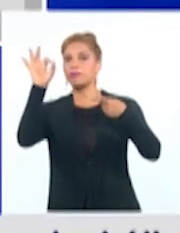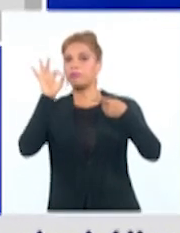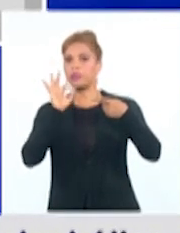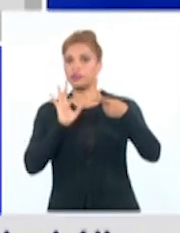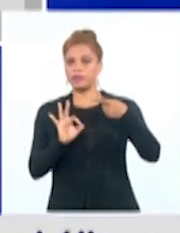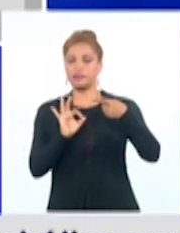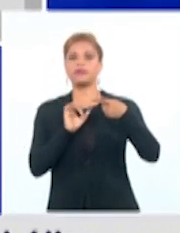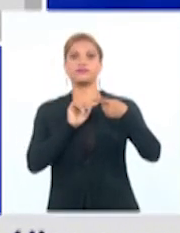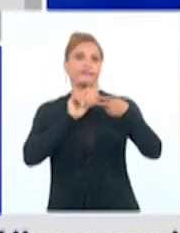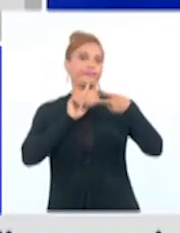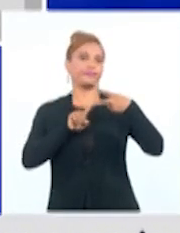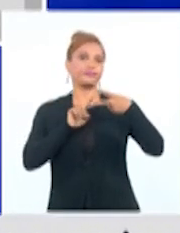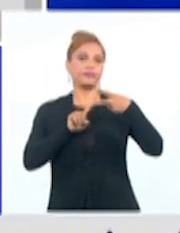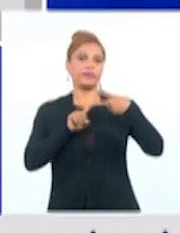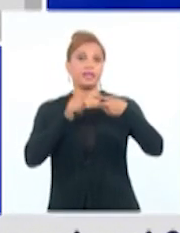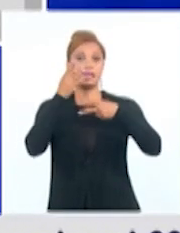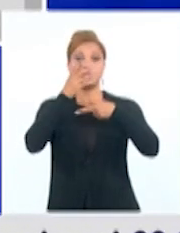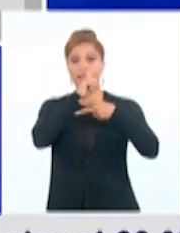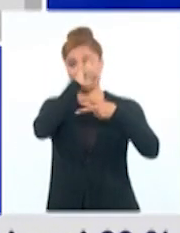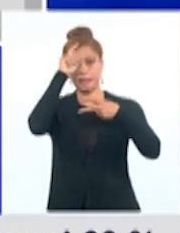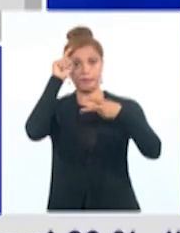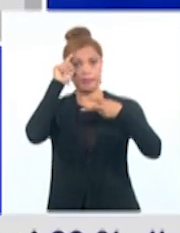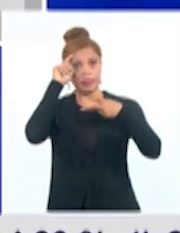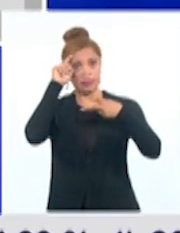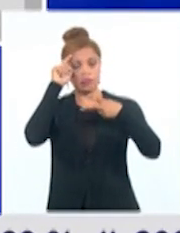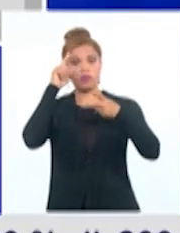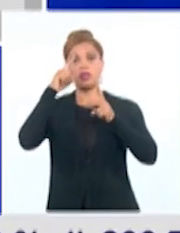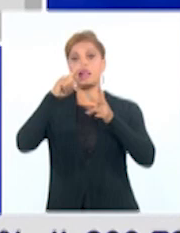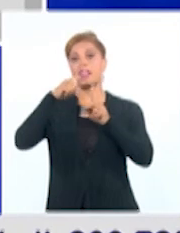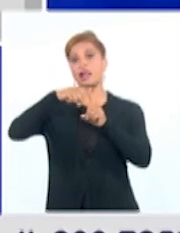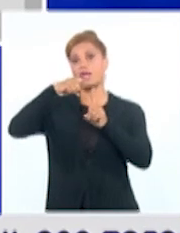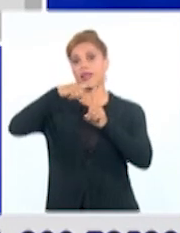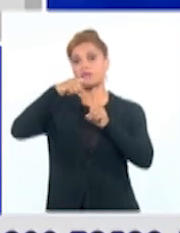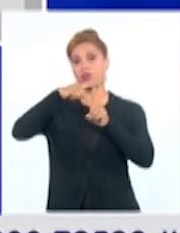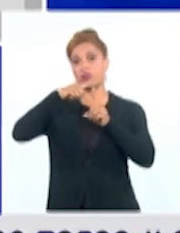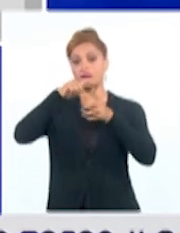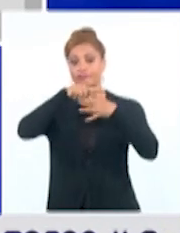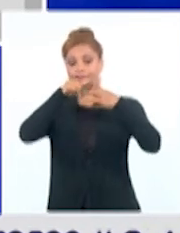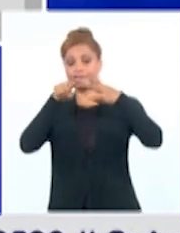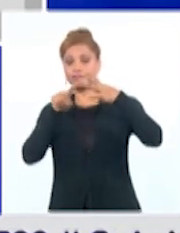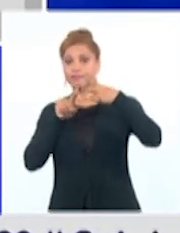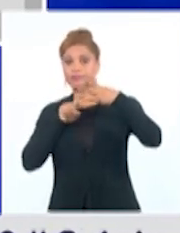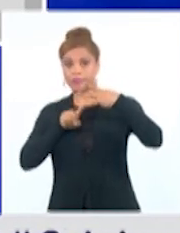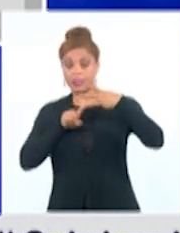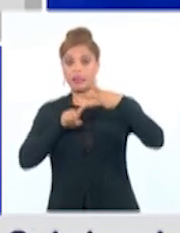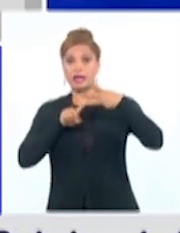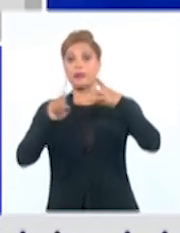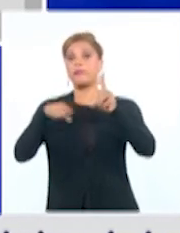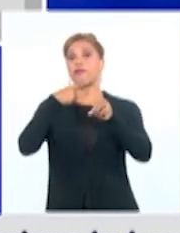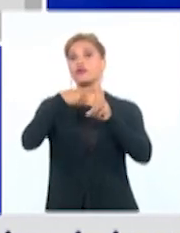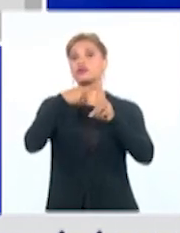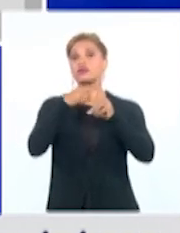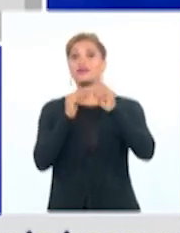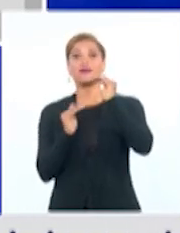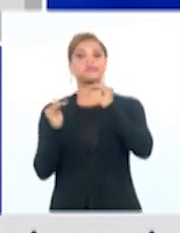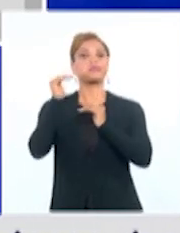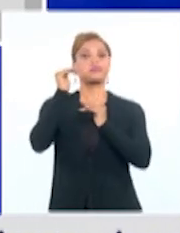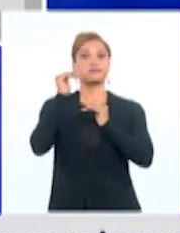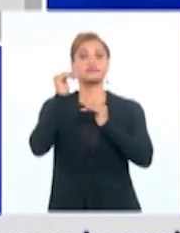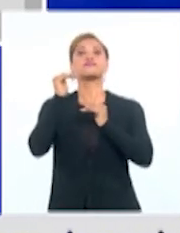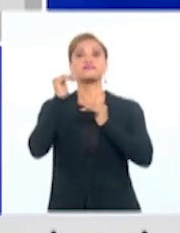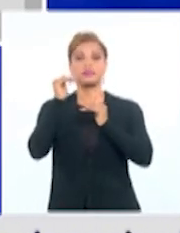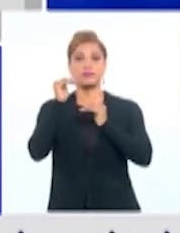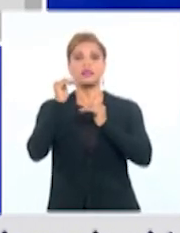positividad, Santi Espíritus y Las Tunas, estas 3 con las positividades más altas de